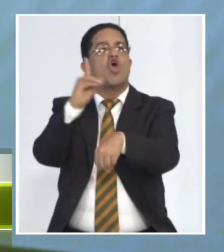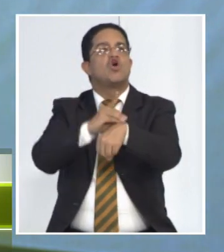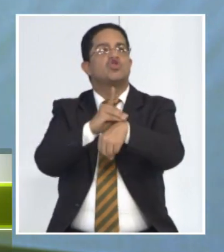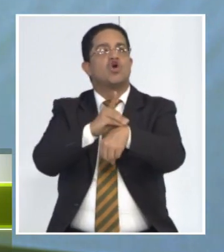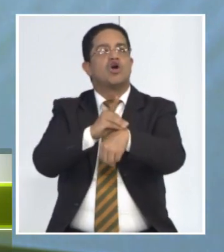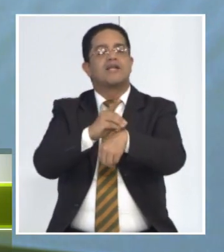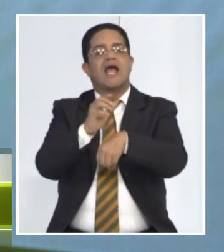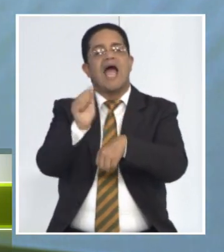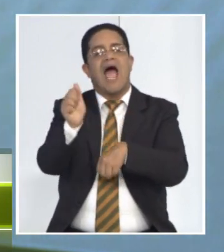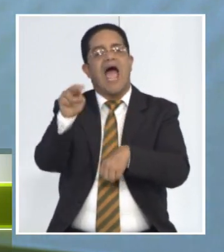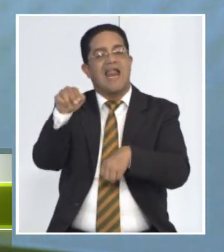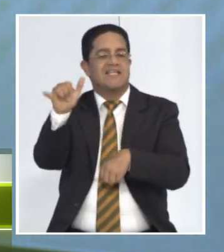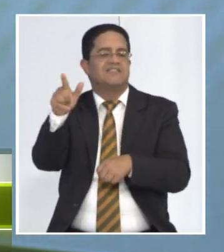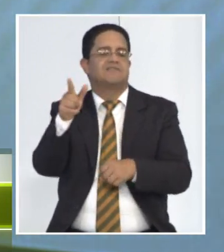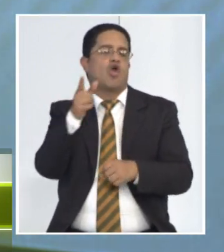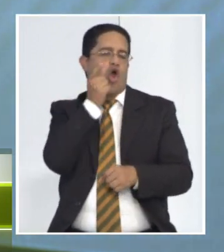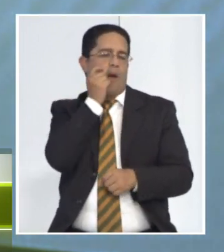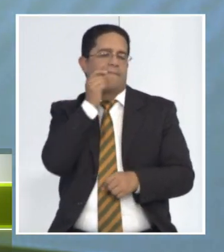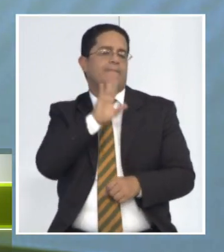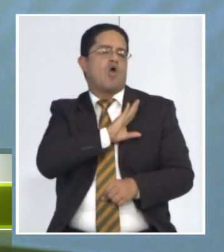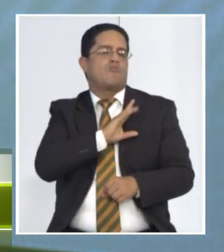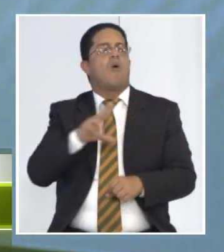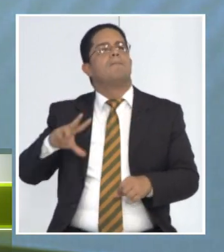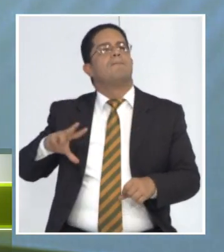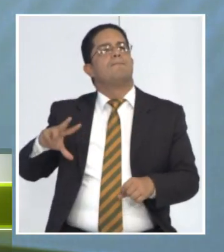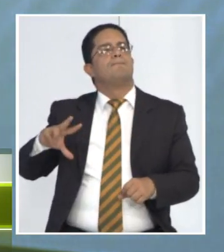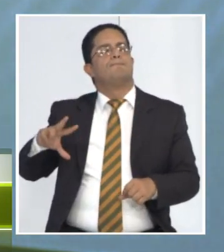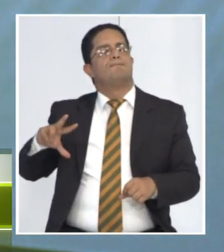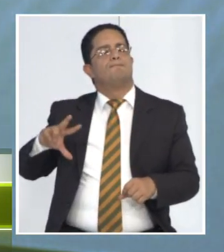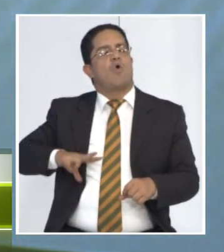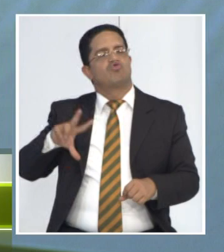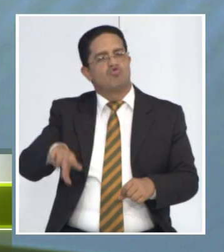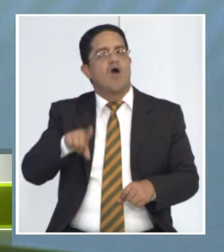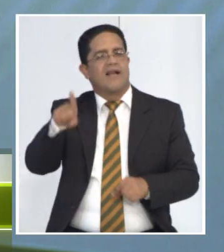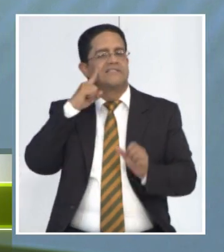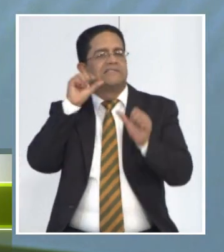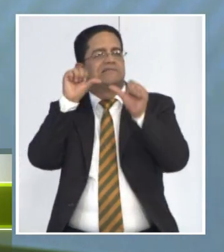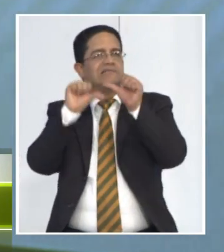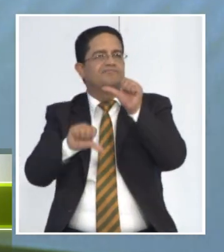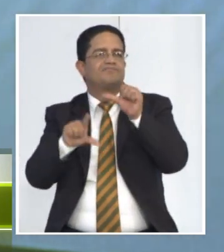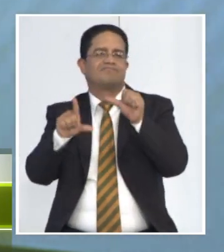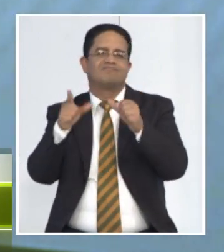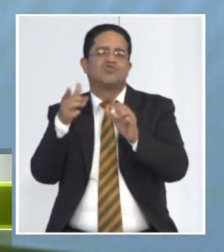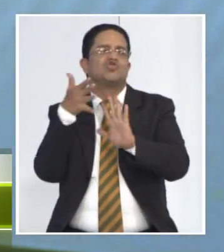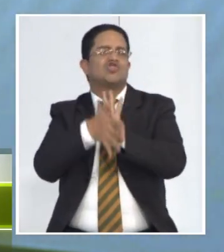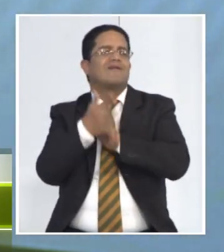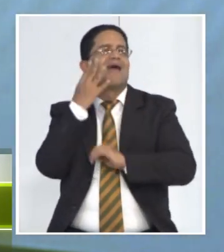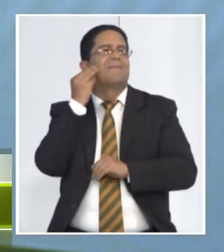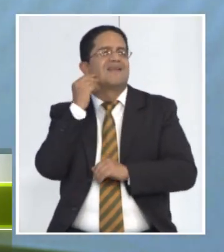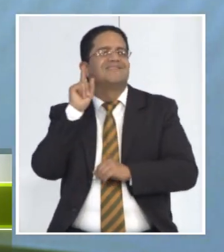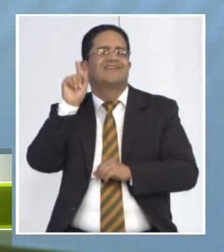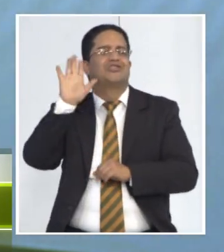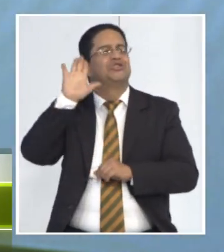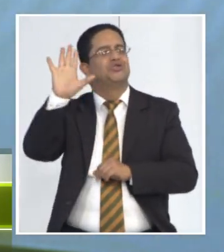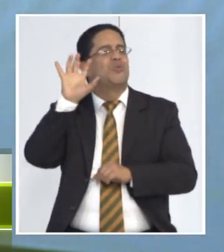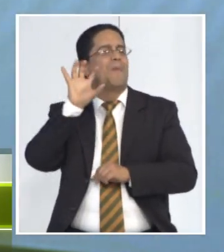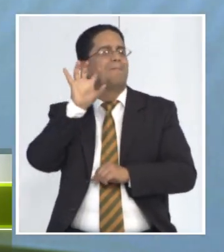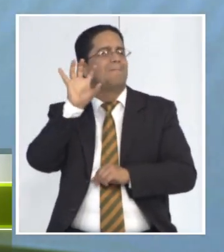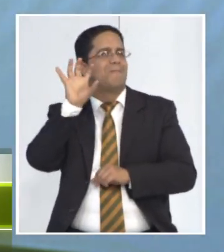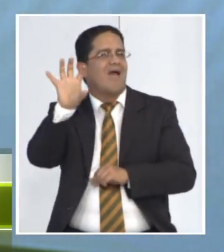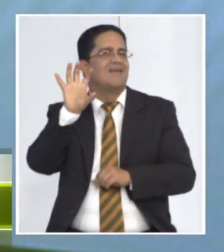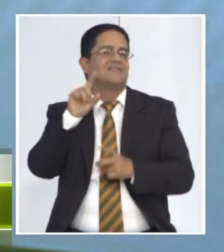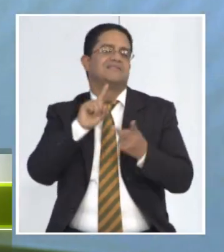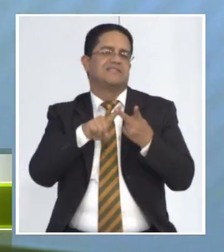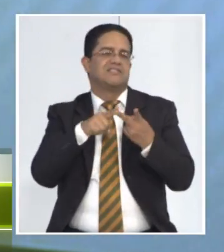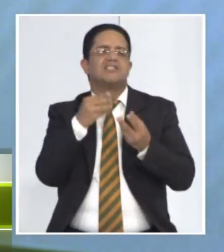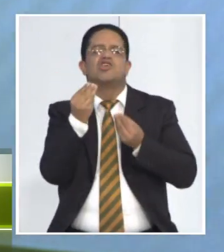Jorge Amil, que es portugués y que viene a hablarnos de estenosis esofágica o estrecheces esofágicas en niños y el manejo de